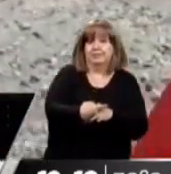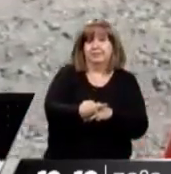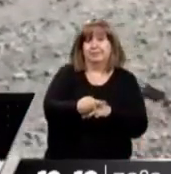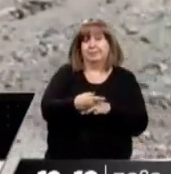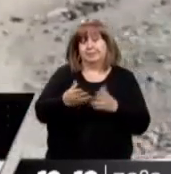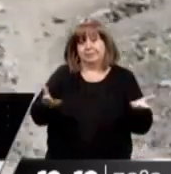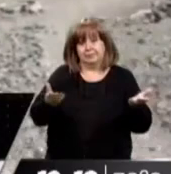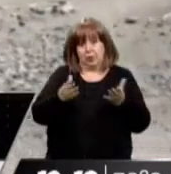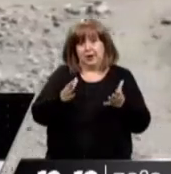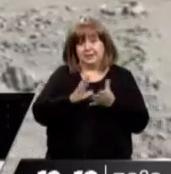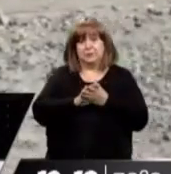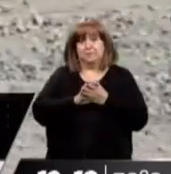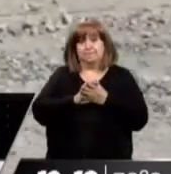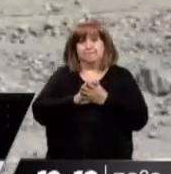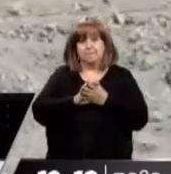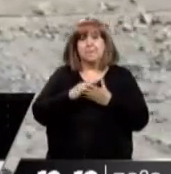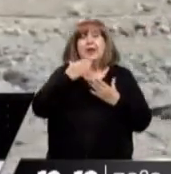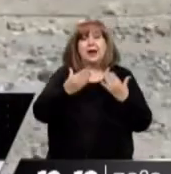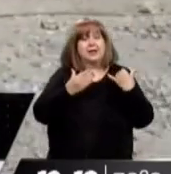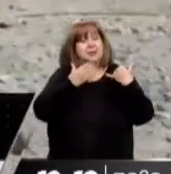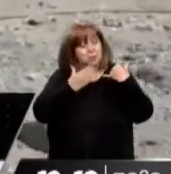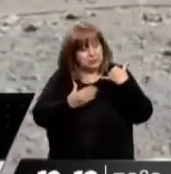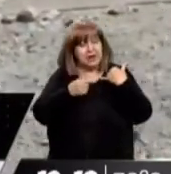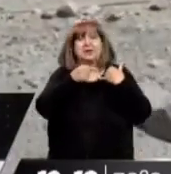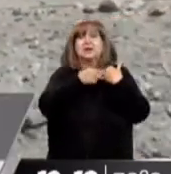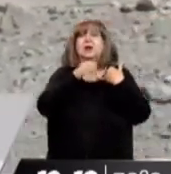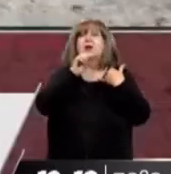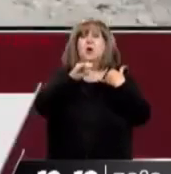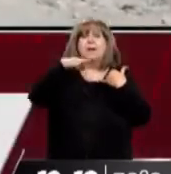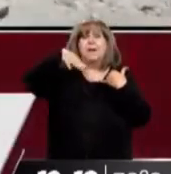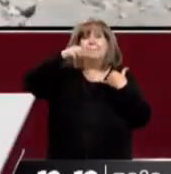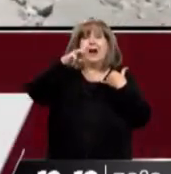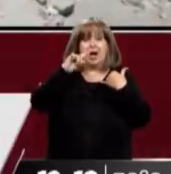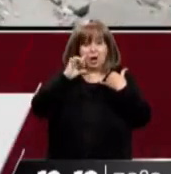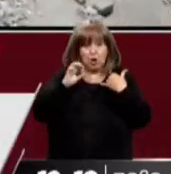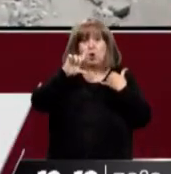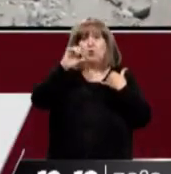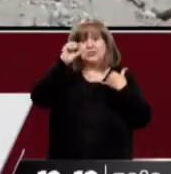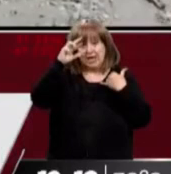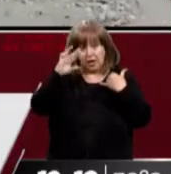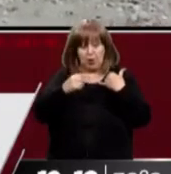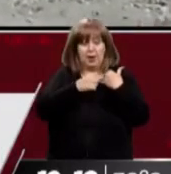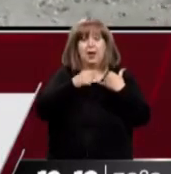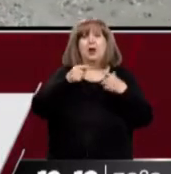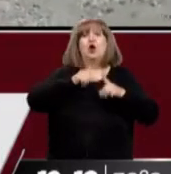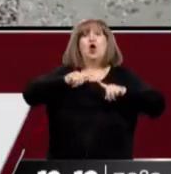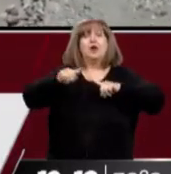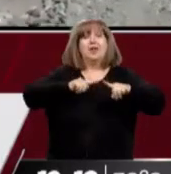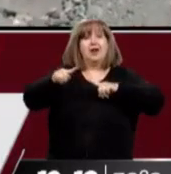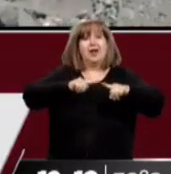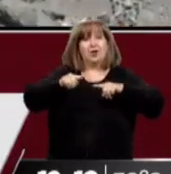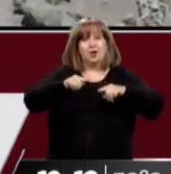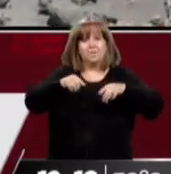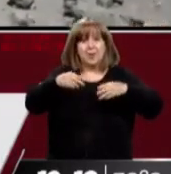muchísimas gracias, Mario. No, por favor, gracias a usted. Estábamos escuchando a Mario Lucero, él es coordinador del Corredor Internacional, que nos daba